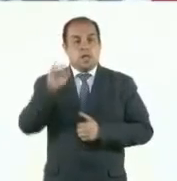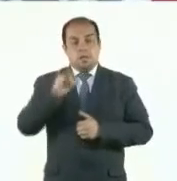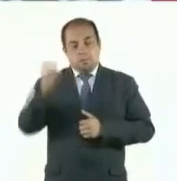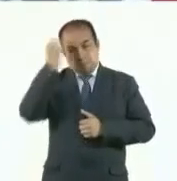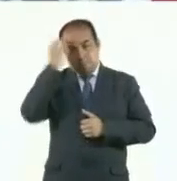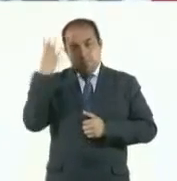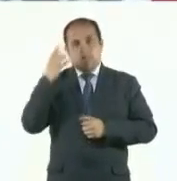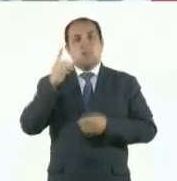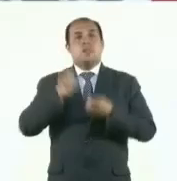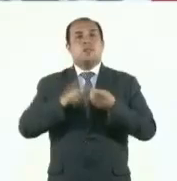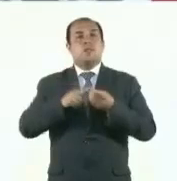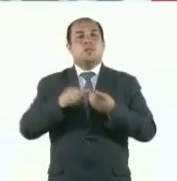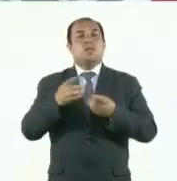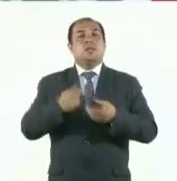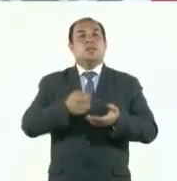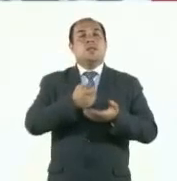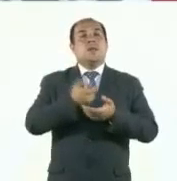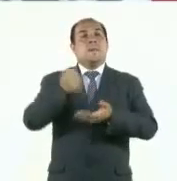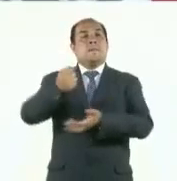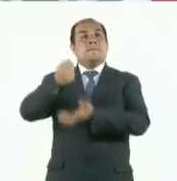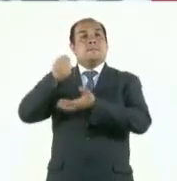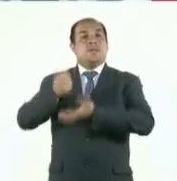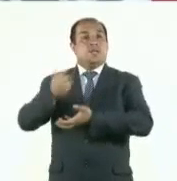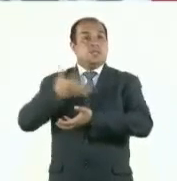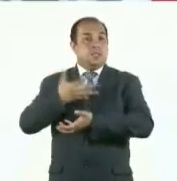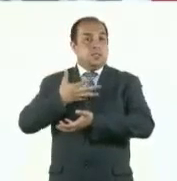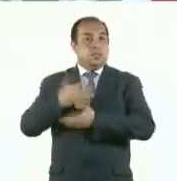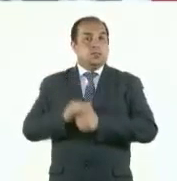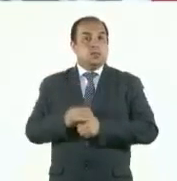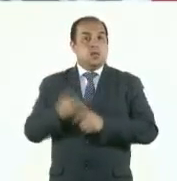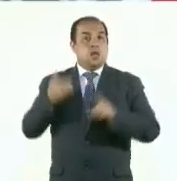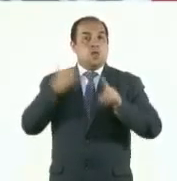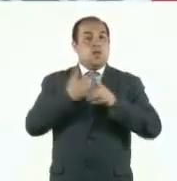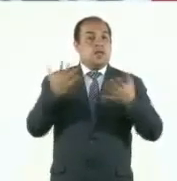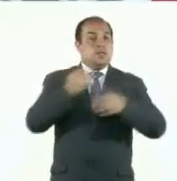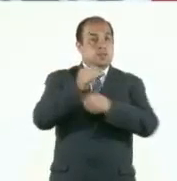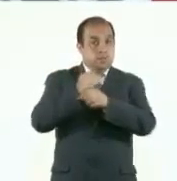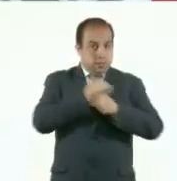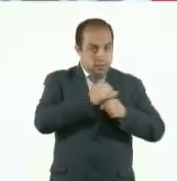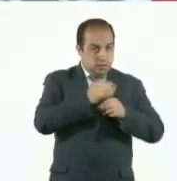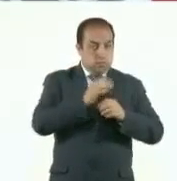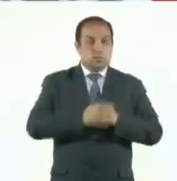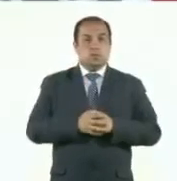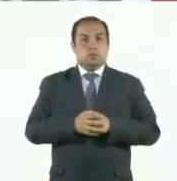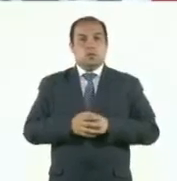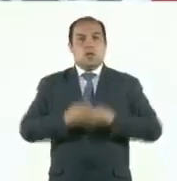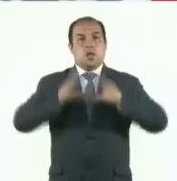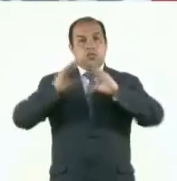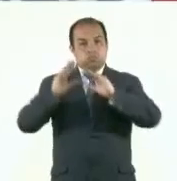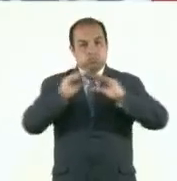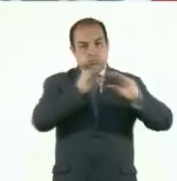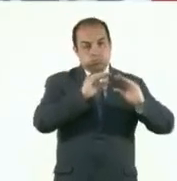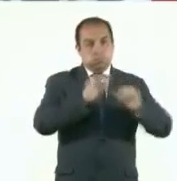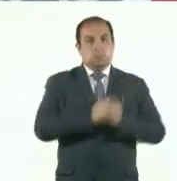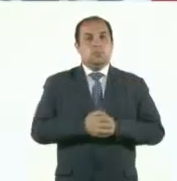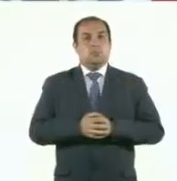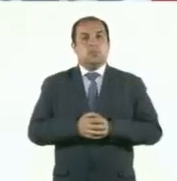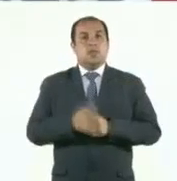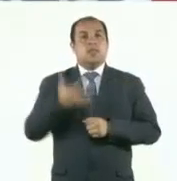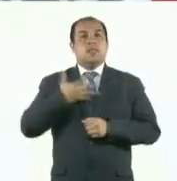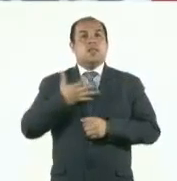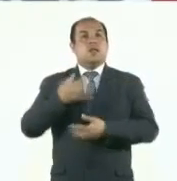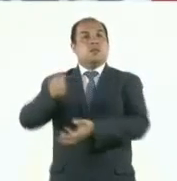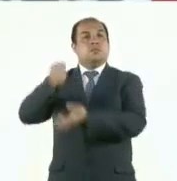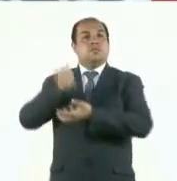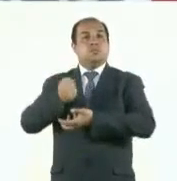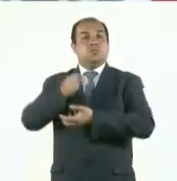de dónde vienen los recursos para los cuales se hacemos investigación damos docencia de dónde vienen los recursos